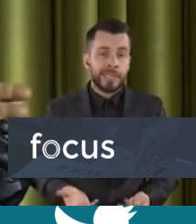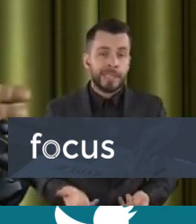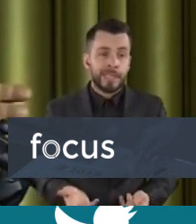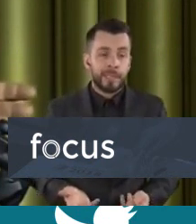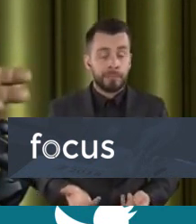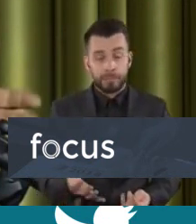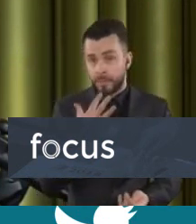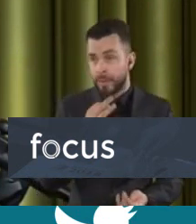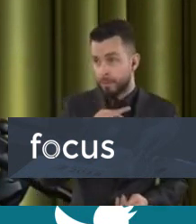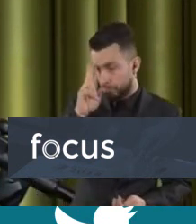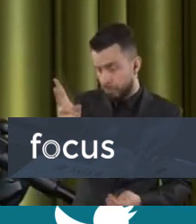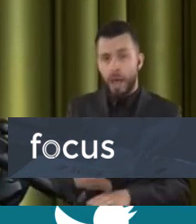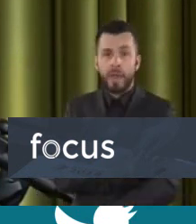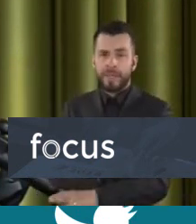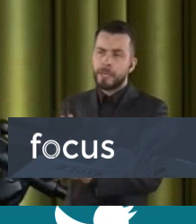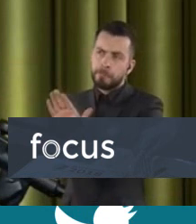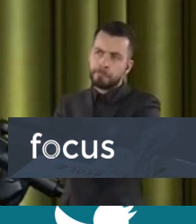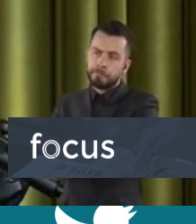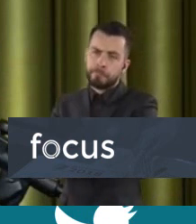Con mucho respeto se lo dijimos,